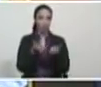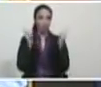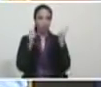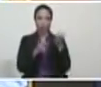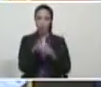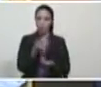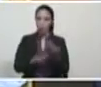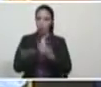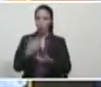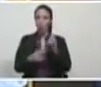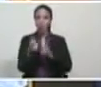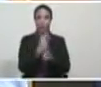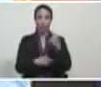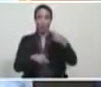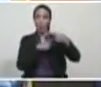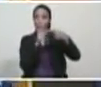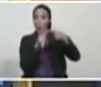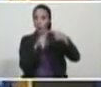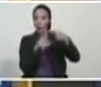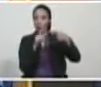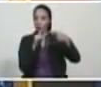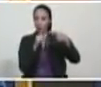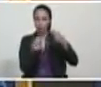inversión que hicieron. Es lo primero que anuncio.